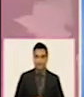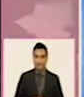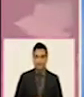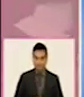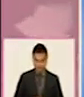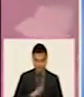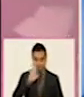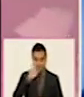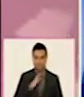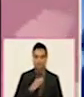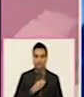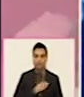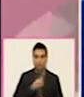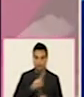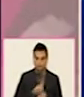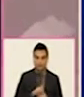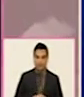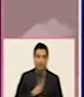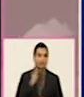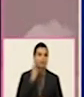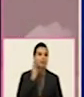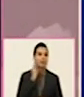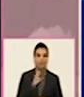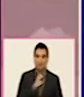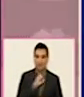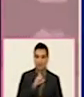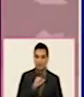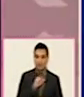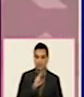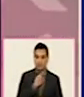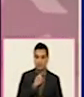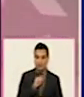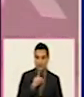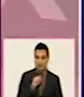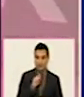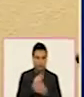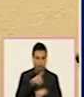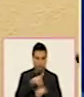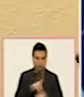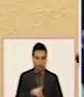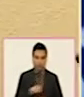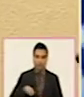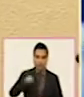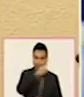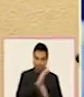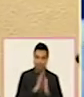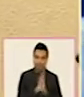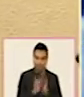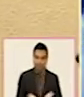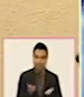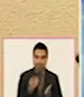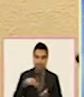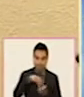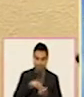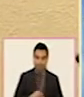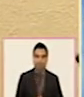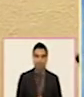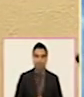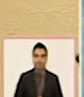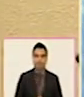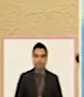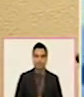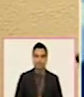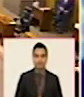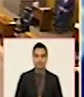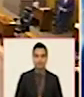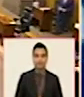¿qué elemento adicional tiene este que, pues, digamos, llama la atención? Que cuando el INE, sí, está elaborando los lineamientos para